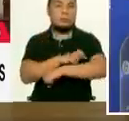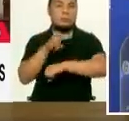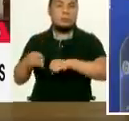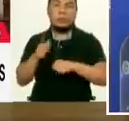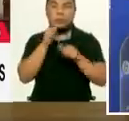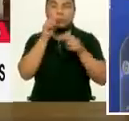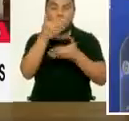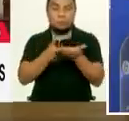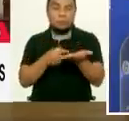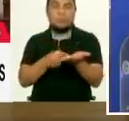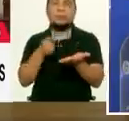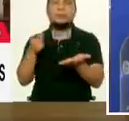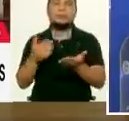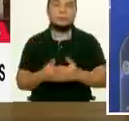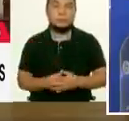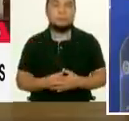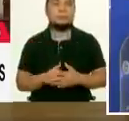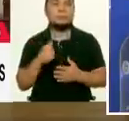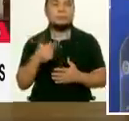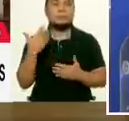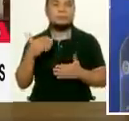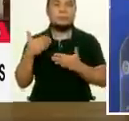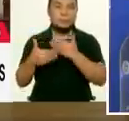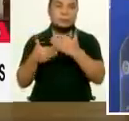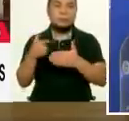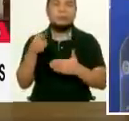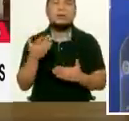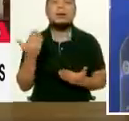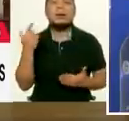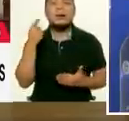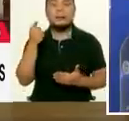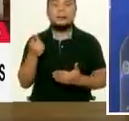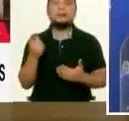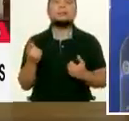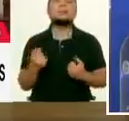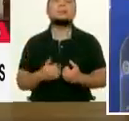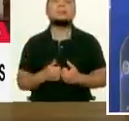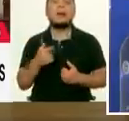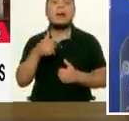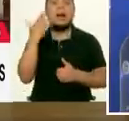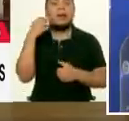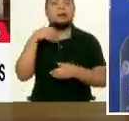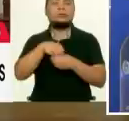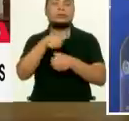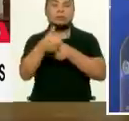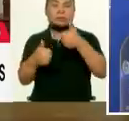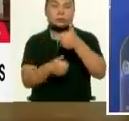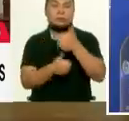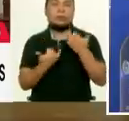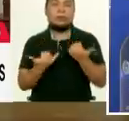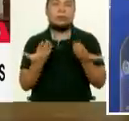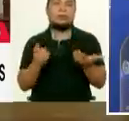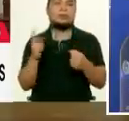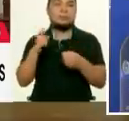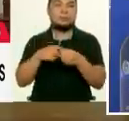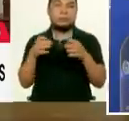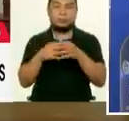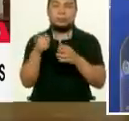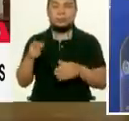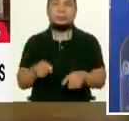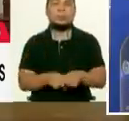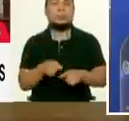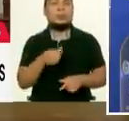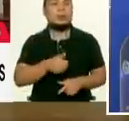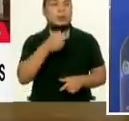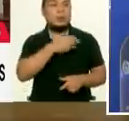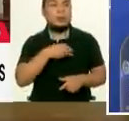declaró culpable. Permíteme decir, el abogado Ugaz, nada. Y Pacheco nunca contestó. Ahora, la razón por la que no habría